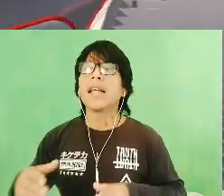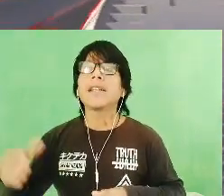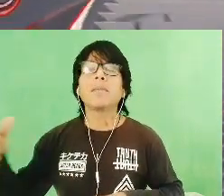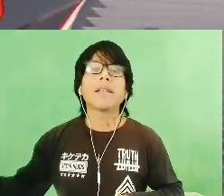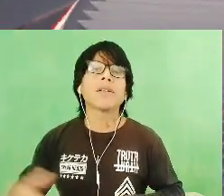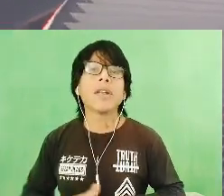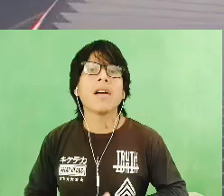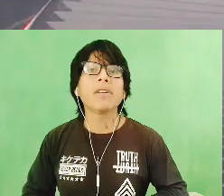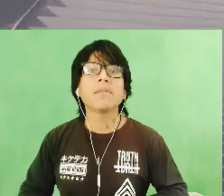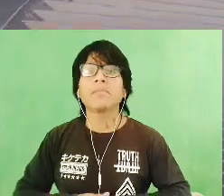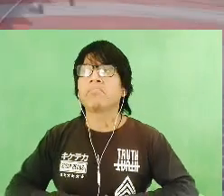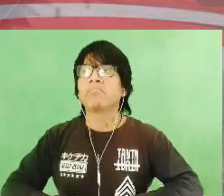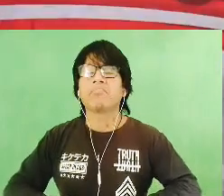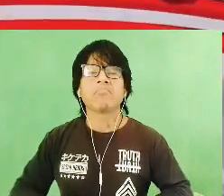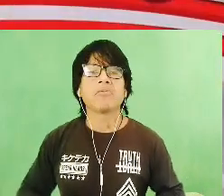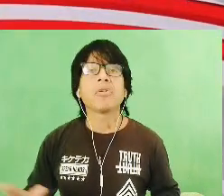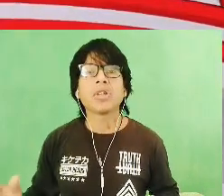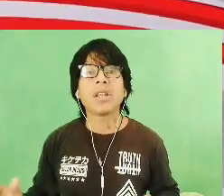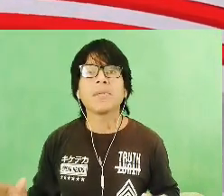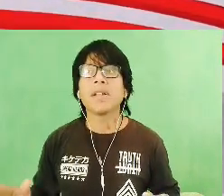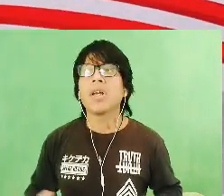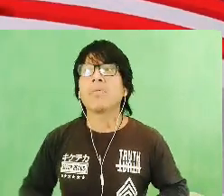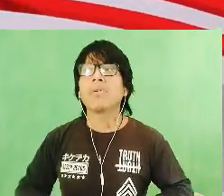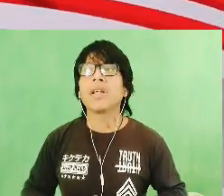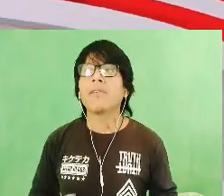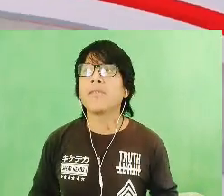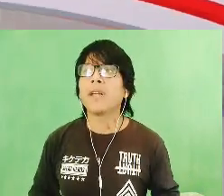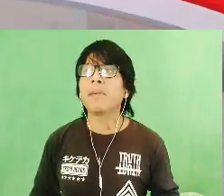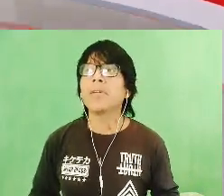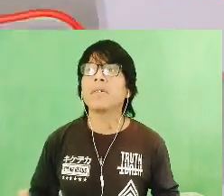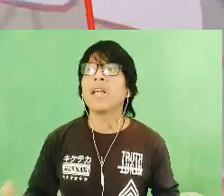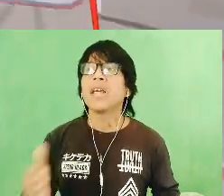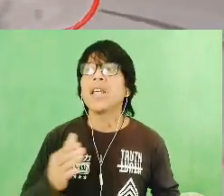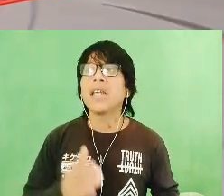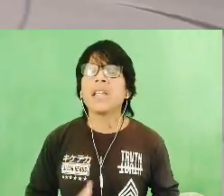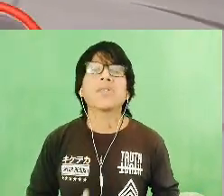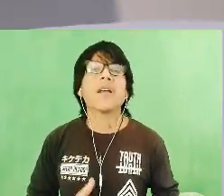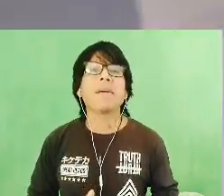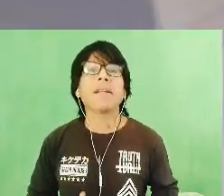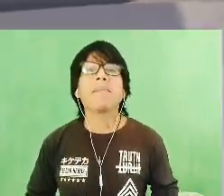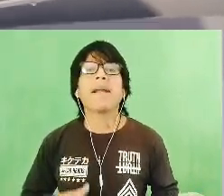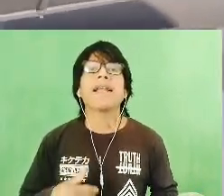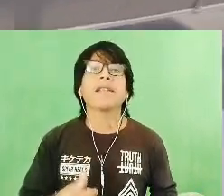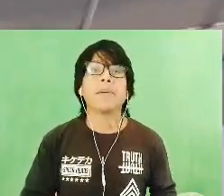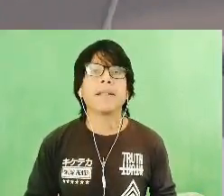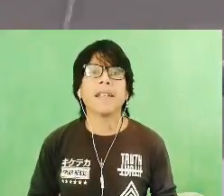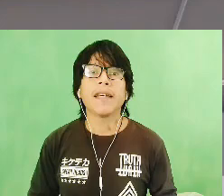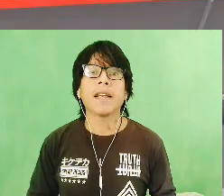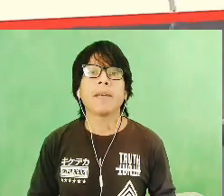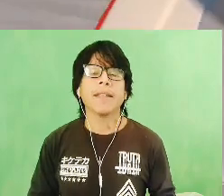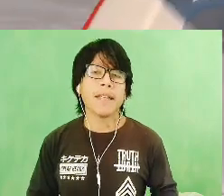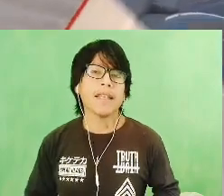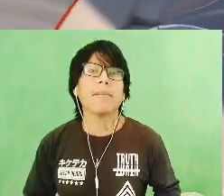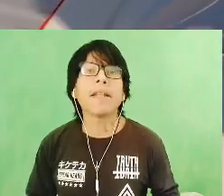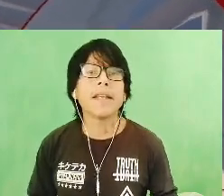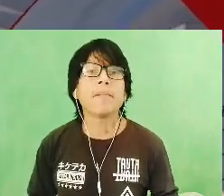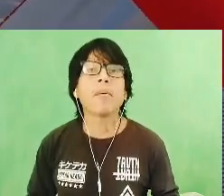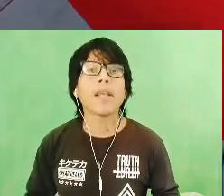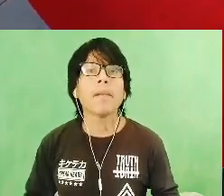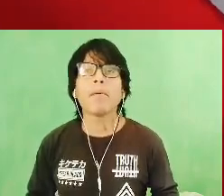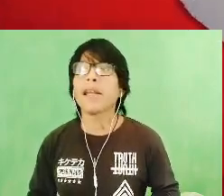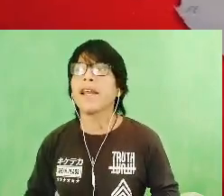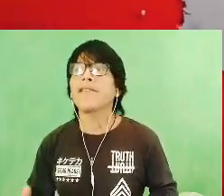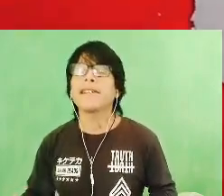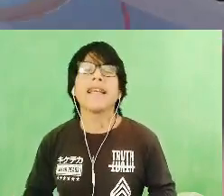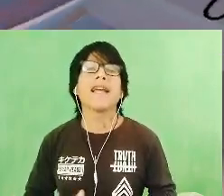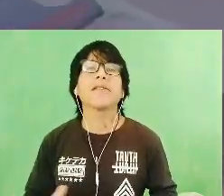decir que esa investigación de la UIF no sirve, no tiene fundamentos y es solamente para desprestigiar. Exactamente. ¿Por